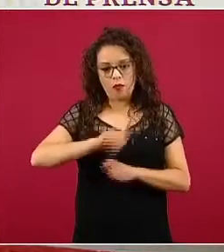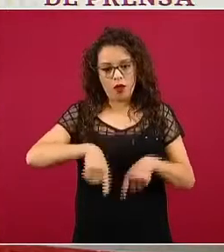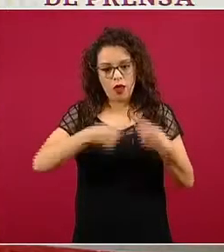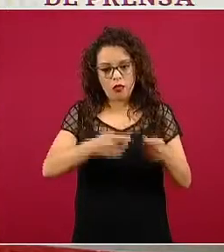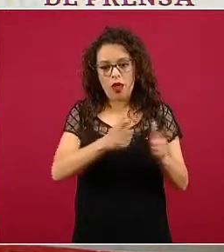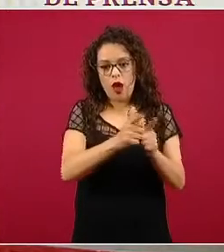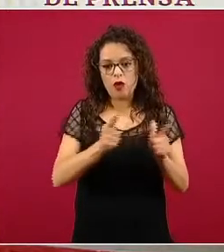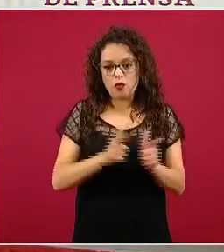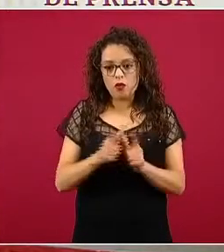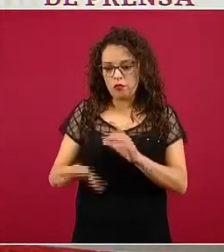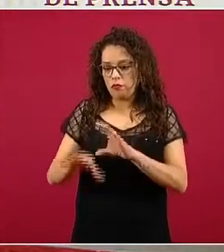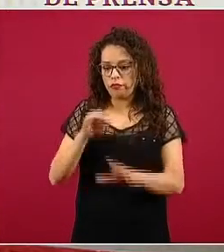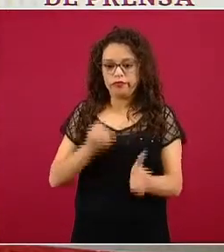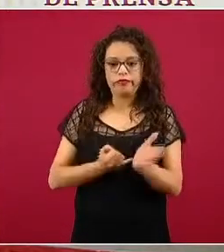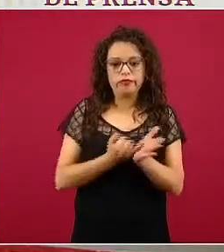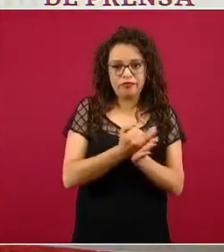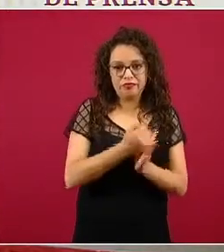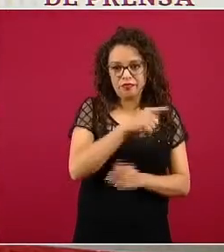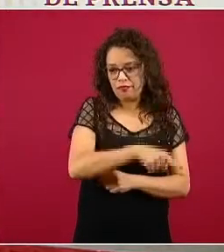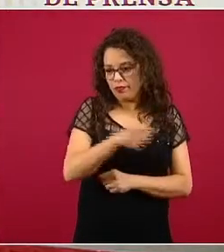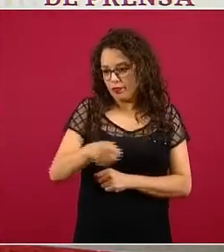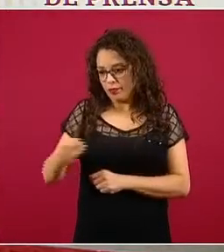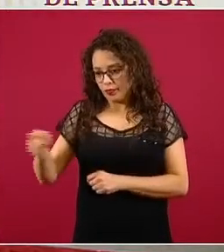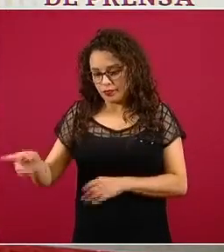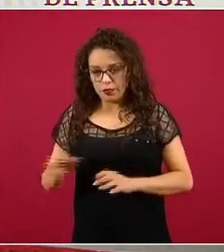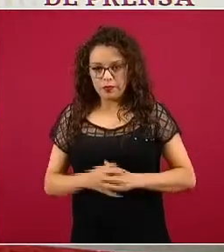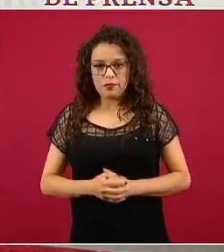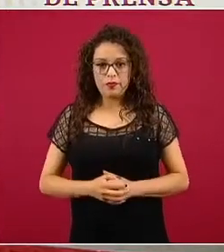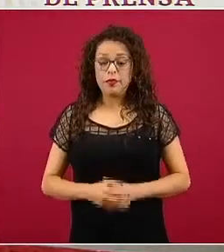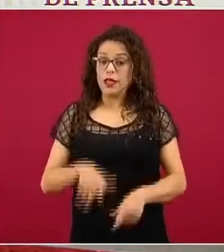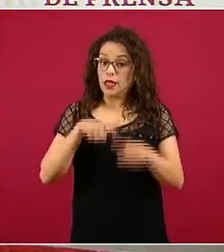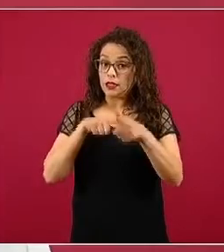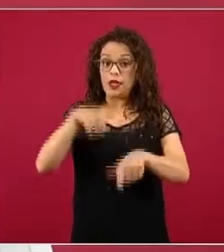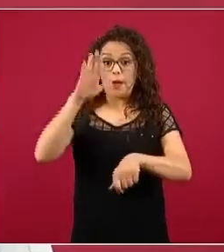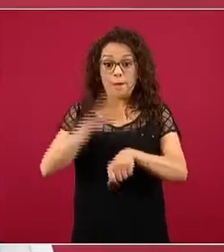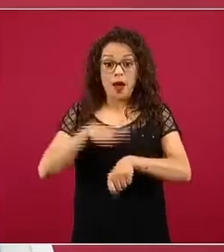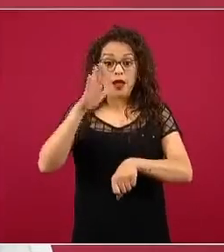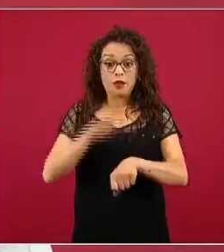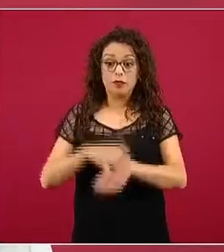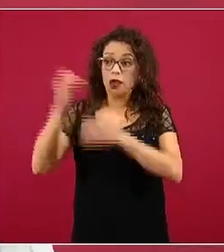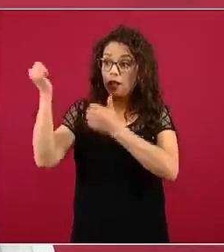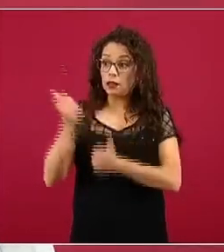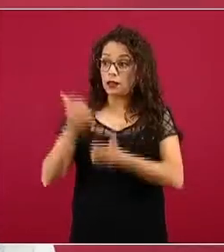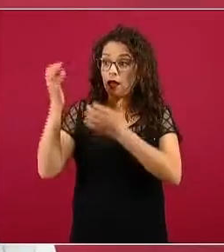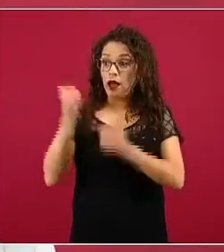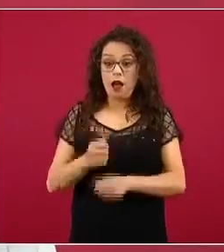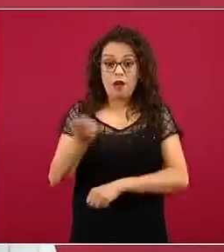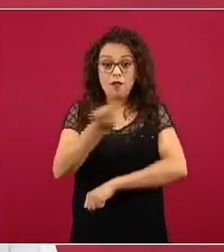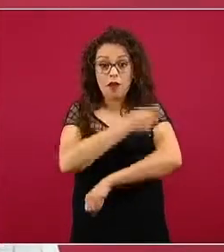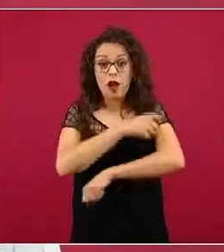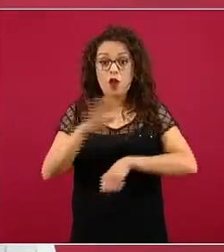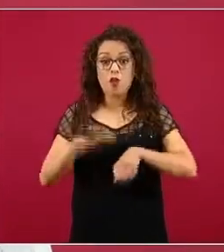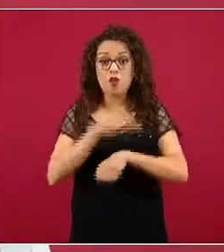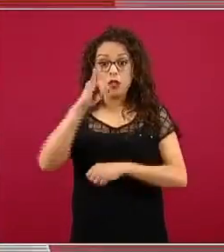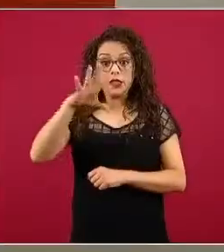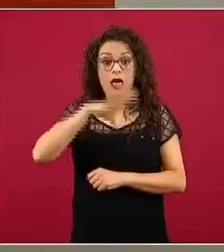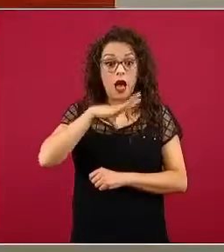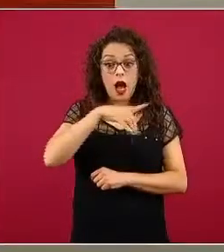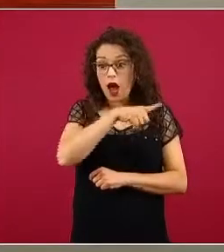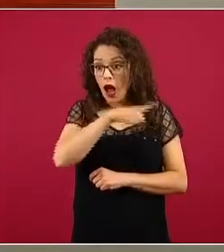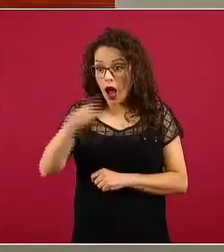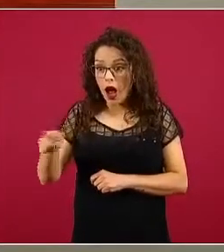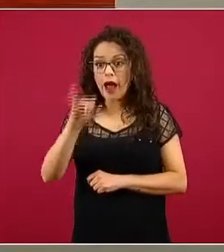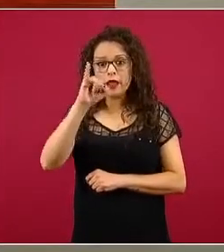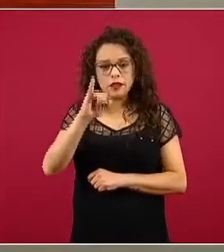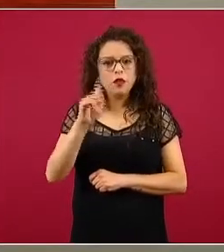van a definir. En la medida que sigan llegando más vacunas, o mejor dicho que más vacunas empiecen a demostrar los criterios y